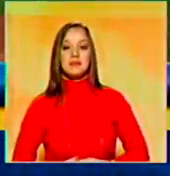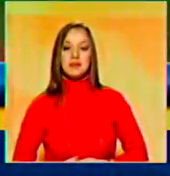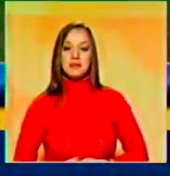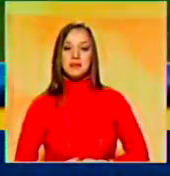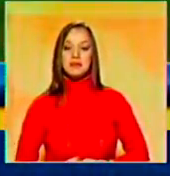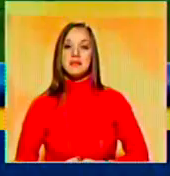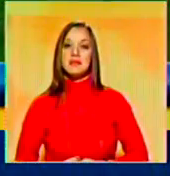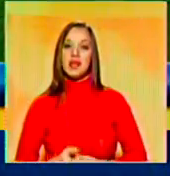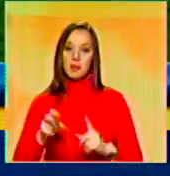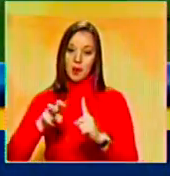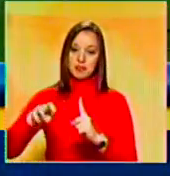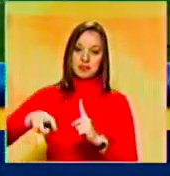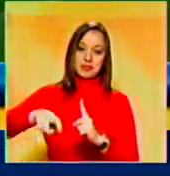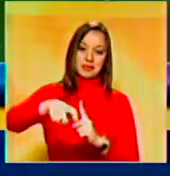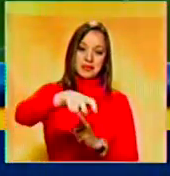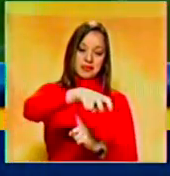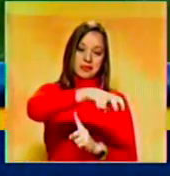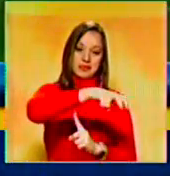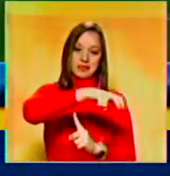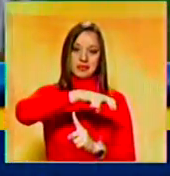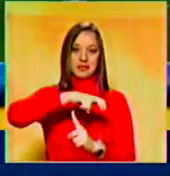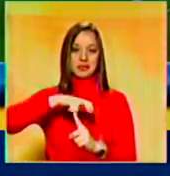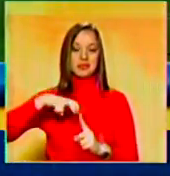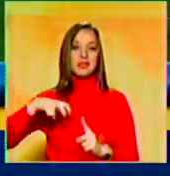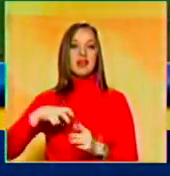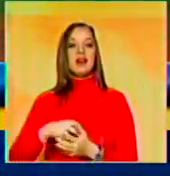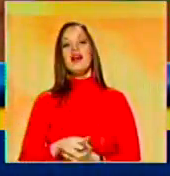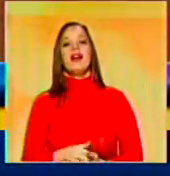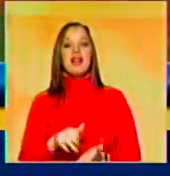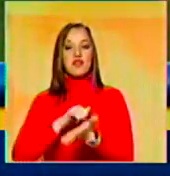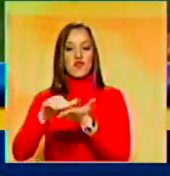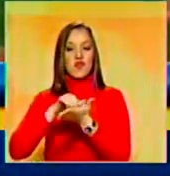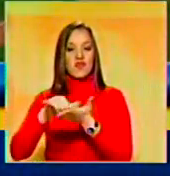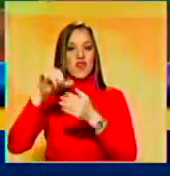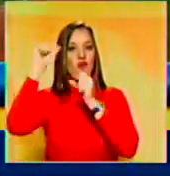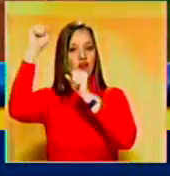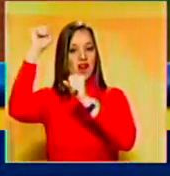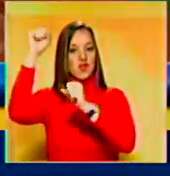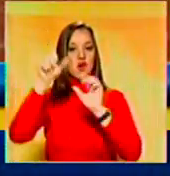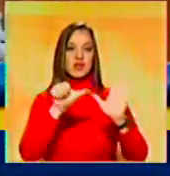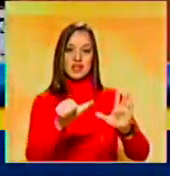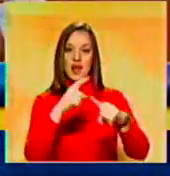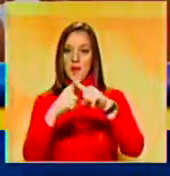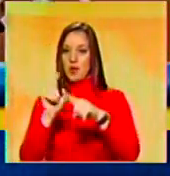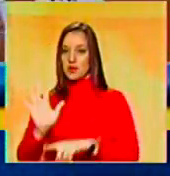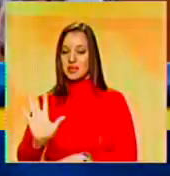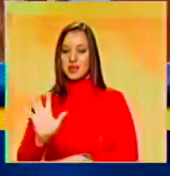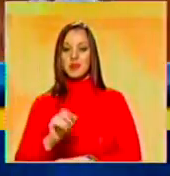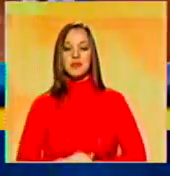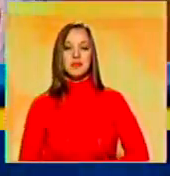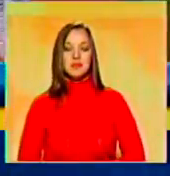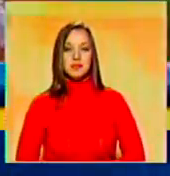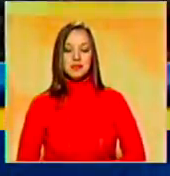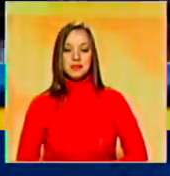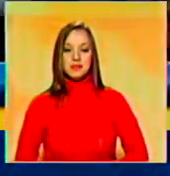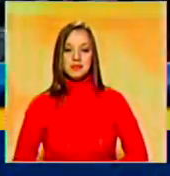traer hasta la goma la carrera de la victoria, con la que Nueva York dejó en el terreno a Baltimore 6-5.